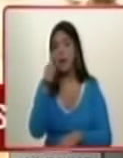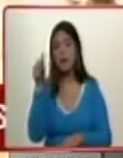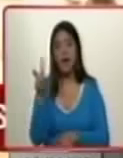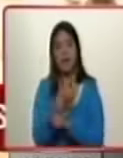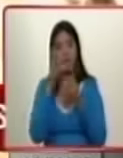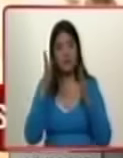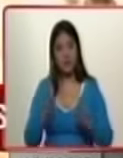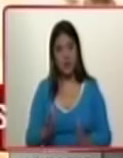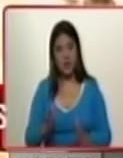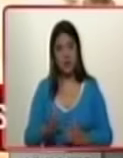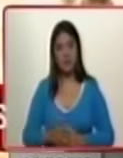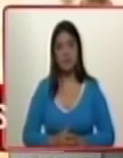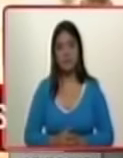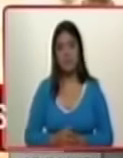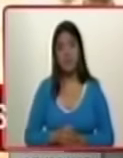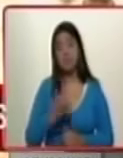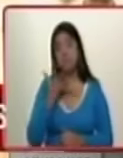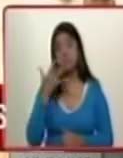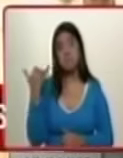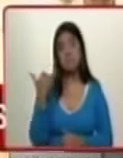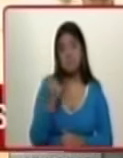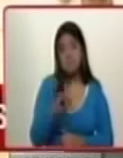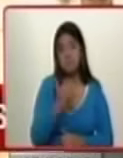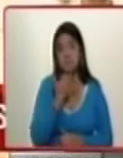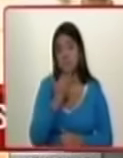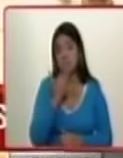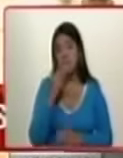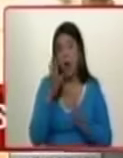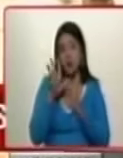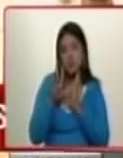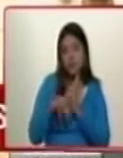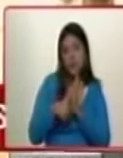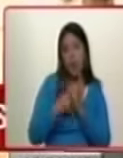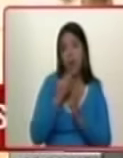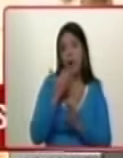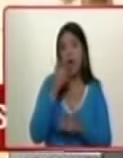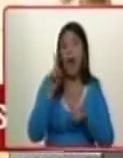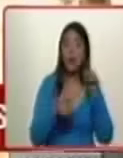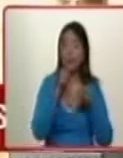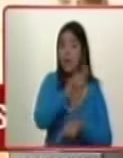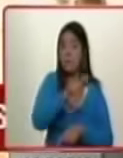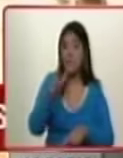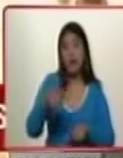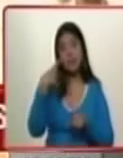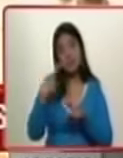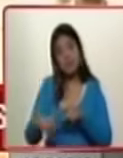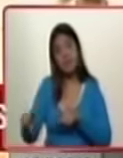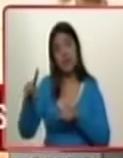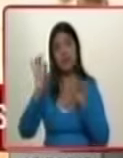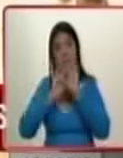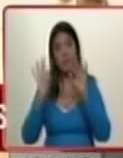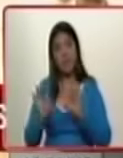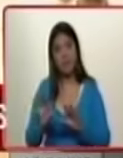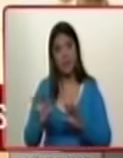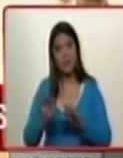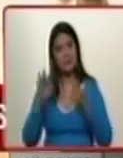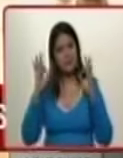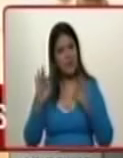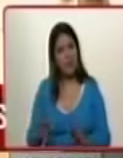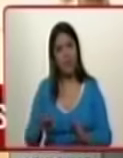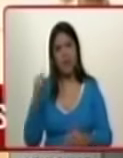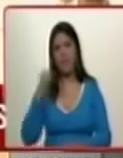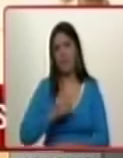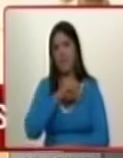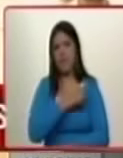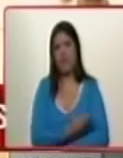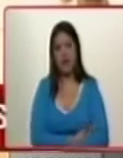venezolanos, y si existiese alguna corrupción de algún funcionario a distinto nivel, no faltará la fuerza